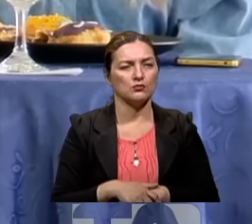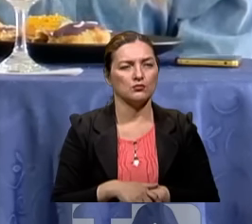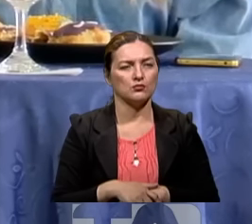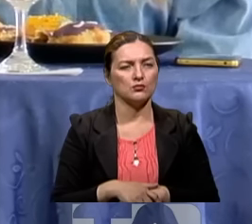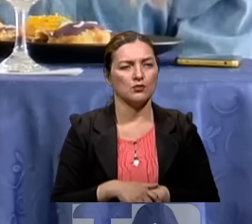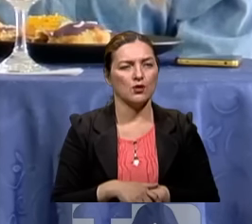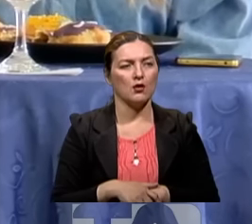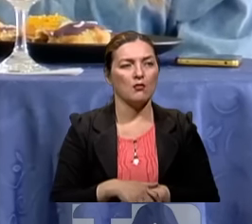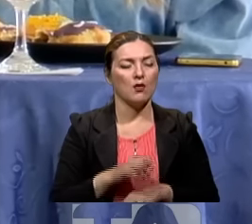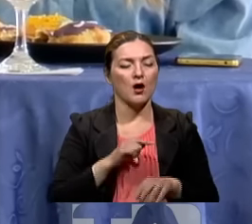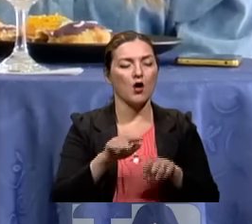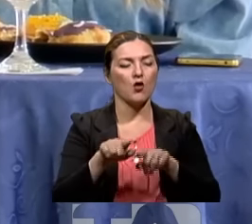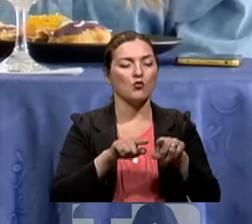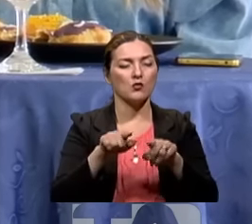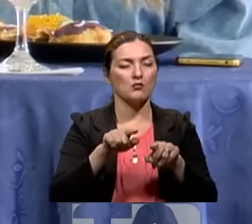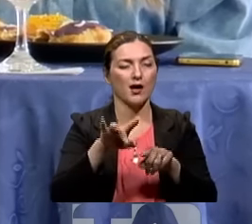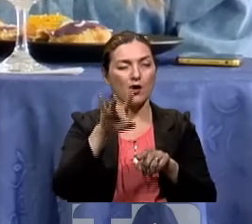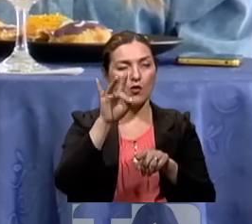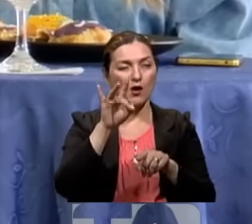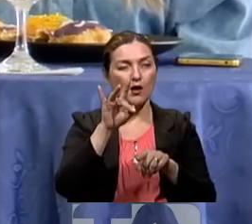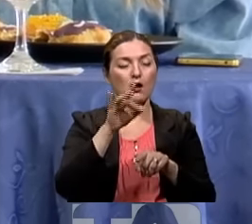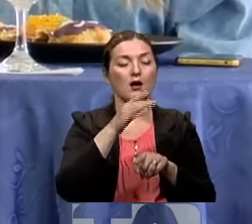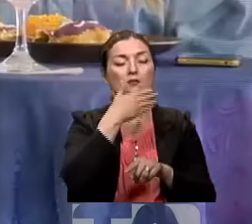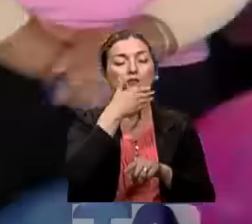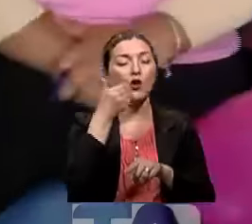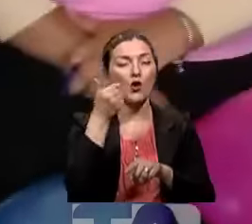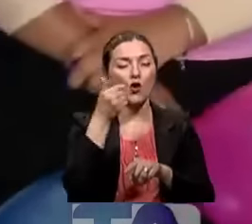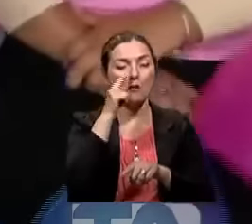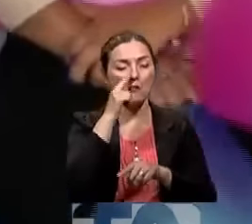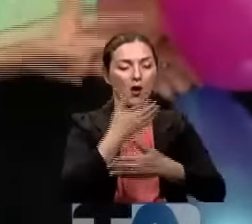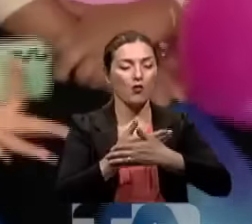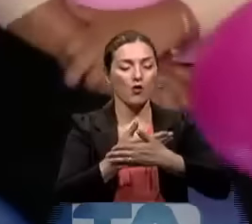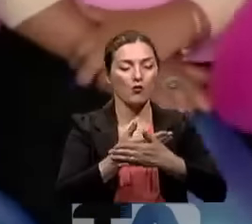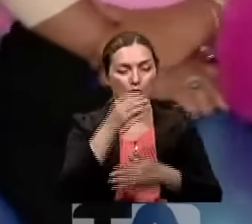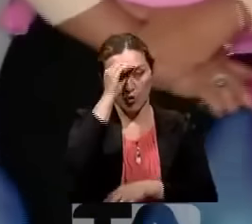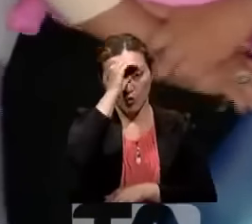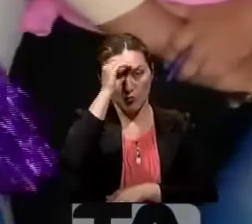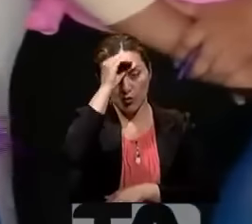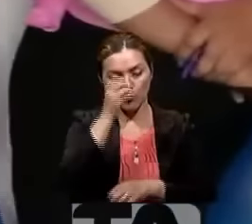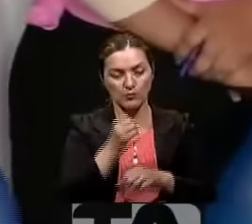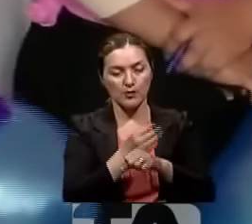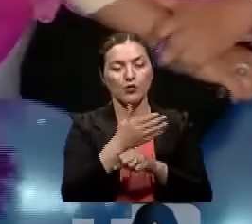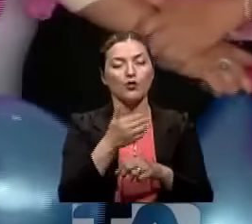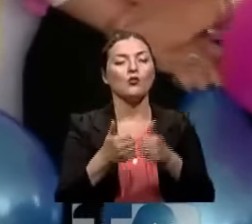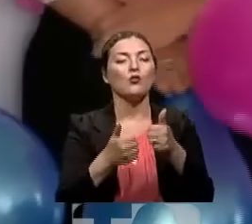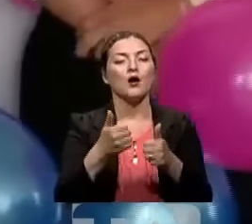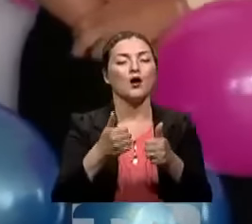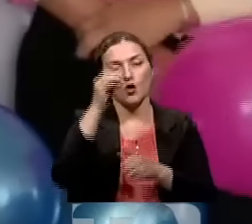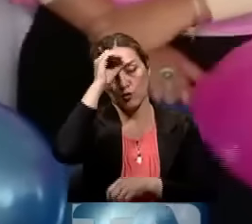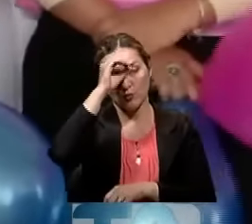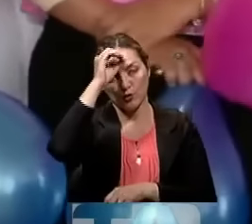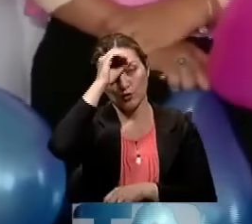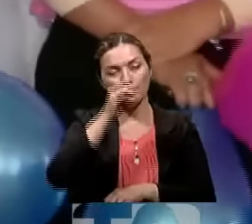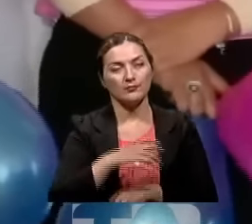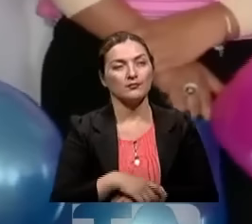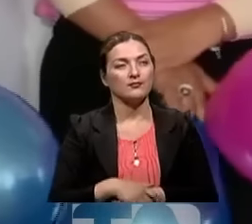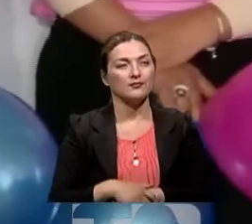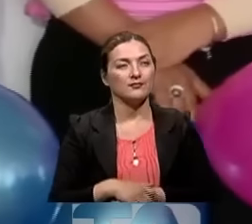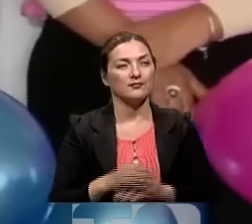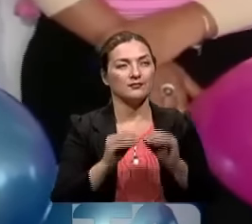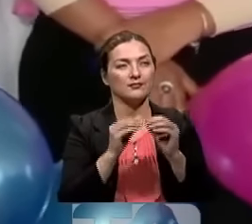elegir a la guagua más linda. Mi querido chef, ¿qué es lo que usted opina sobre estos tips, estas recomendaciones que le ha dado el jurado?